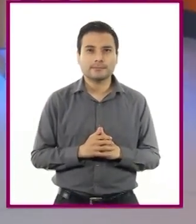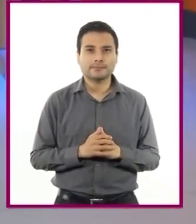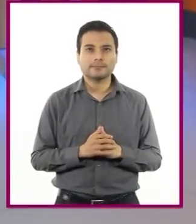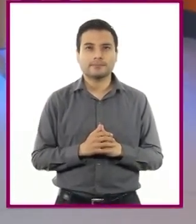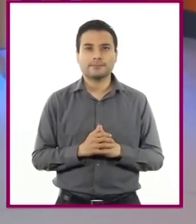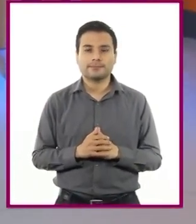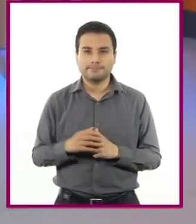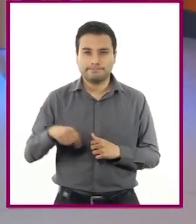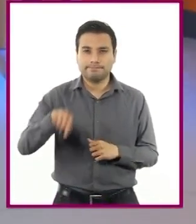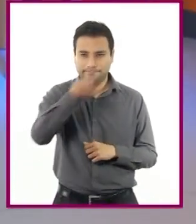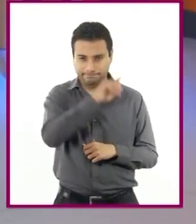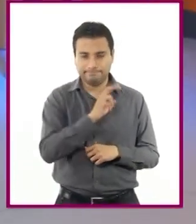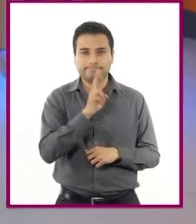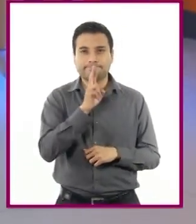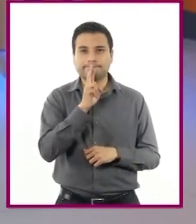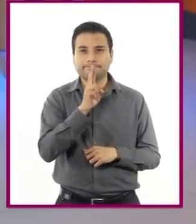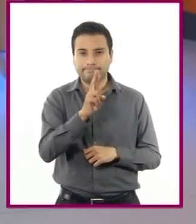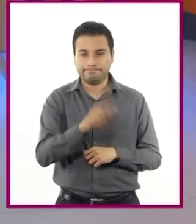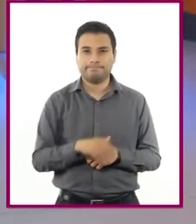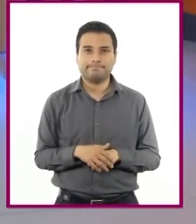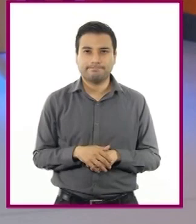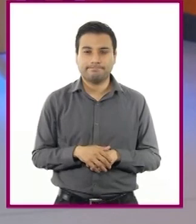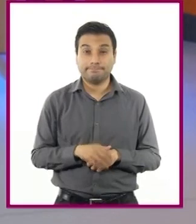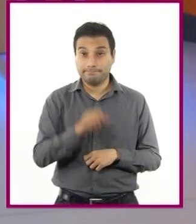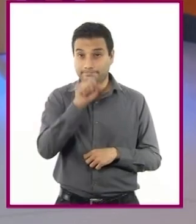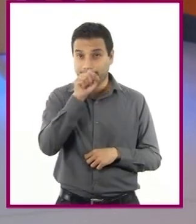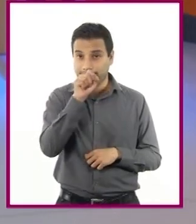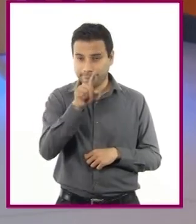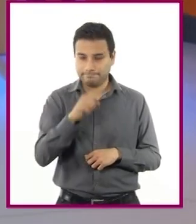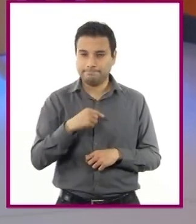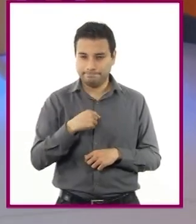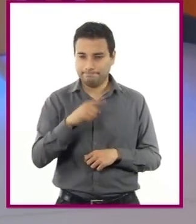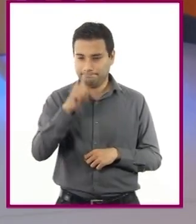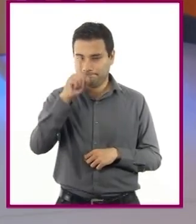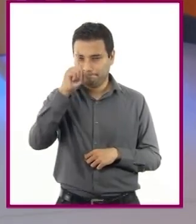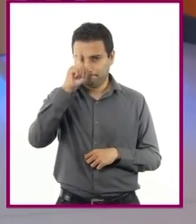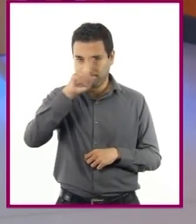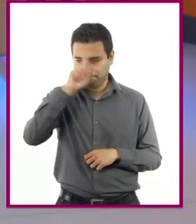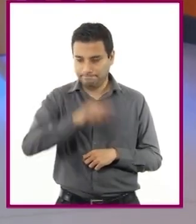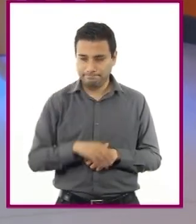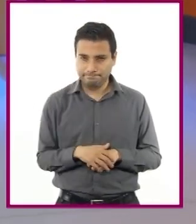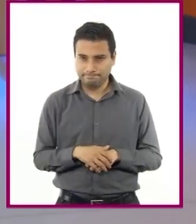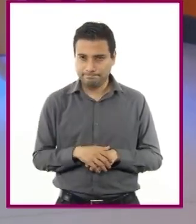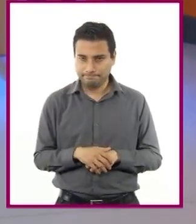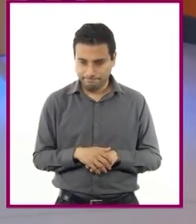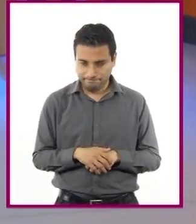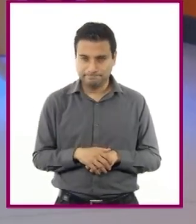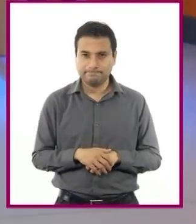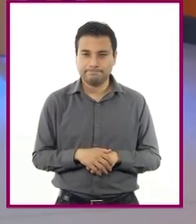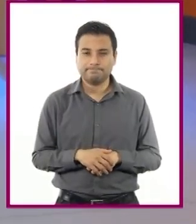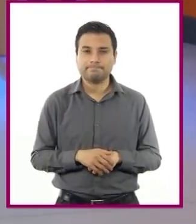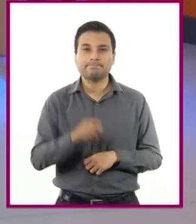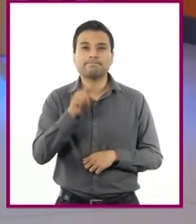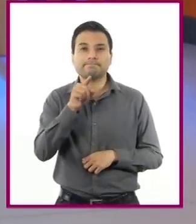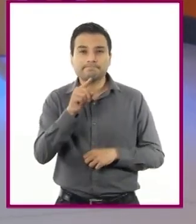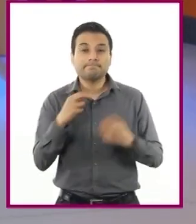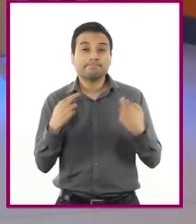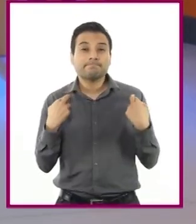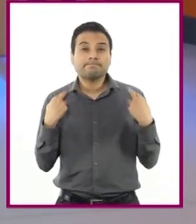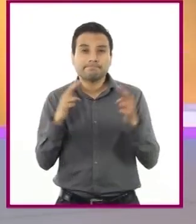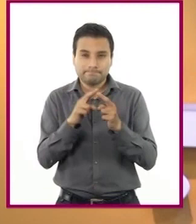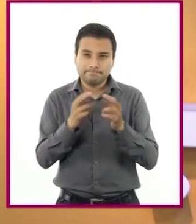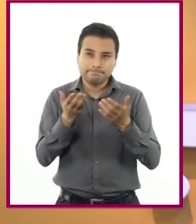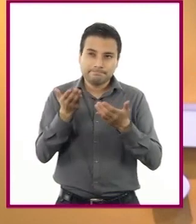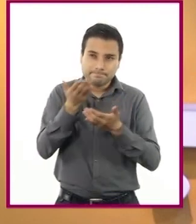Contesten las preguntas en su cuaderno. Además, les sugiero que con ayuda de su maestra o maestro reflexionen sobre las